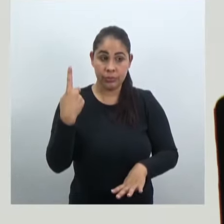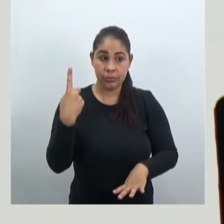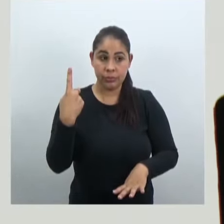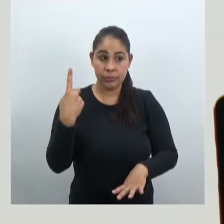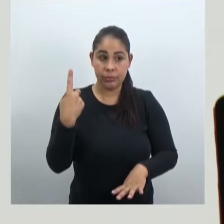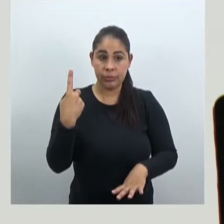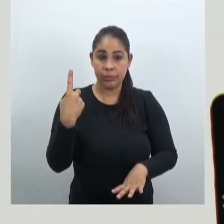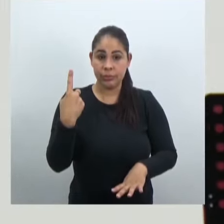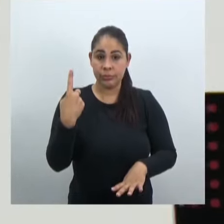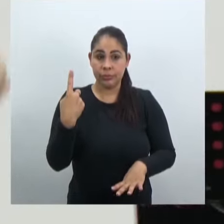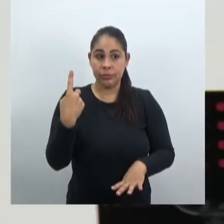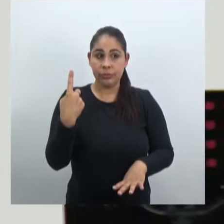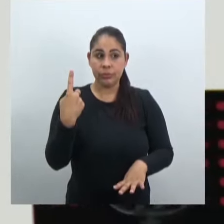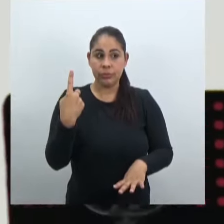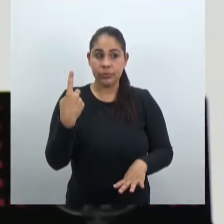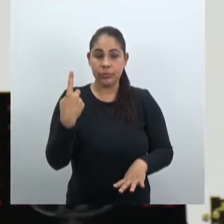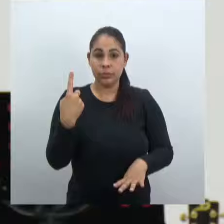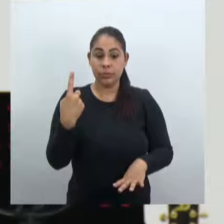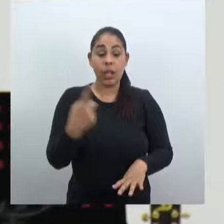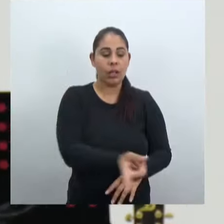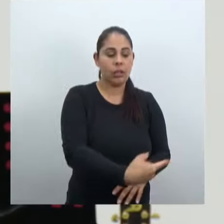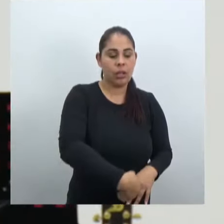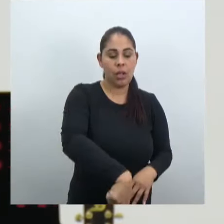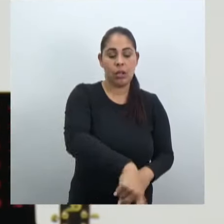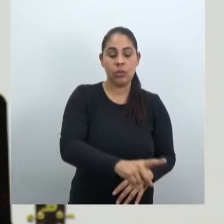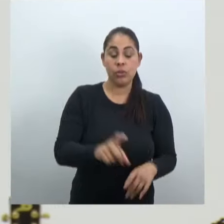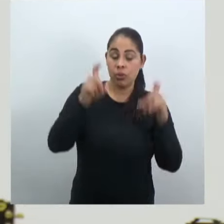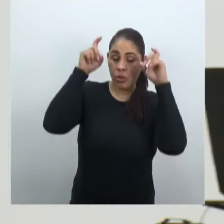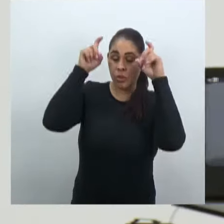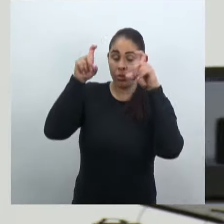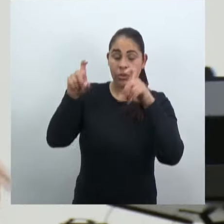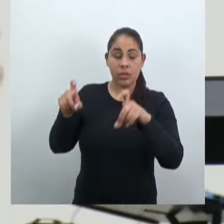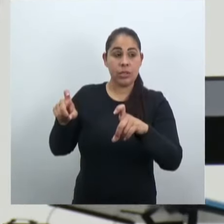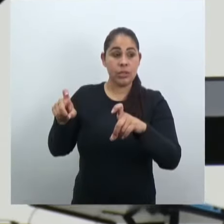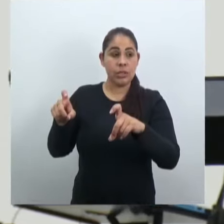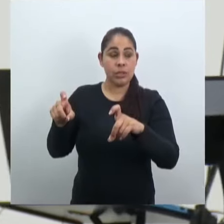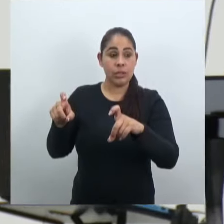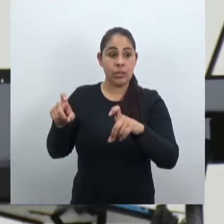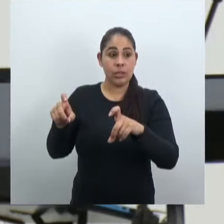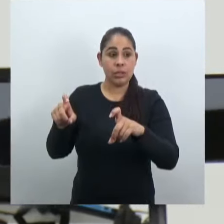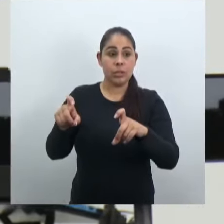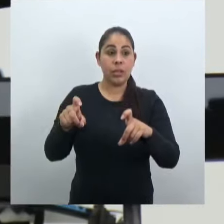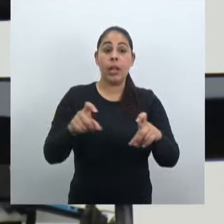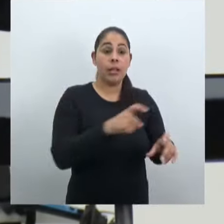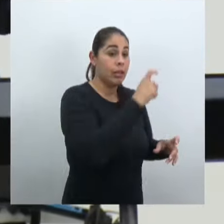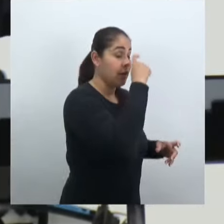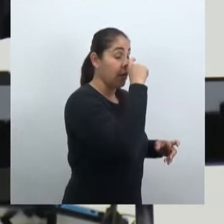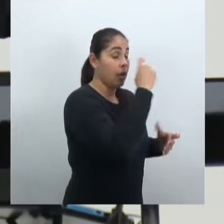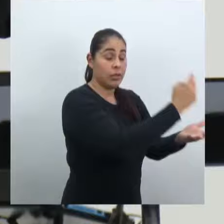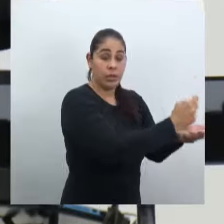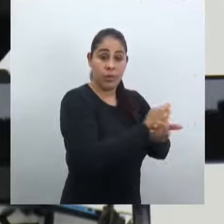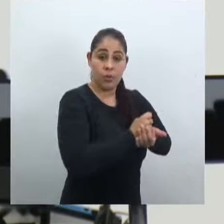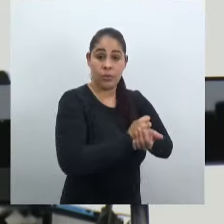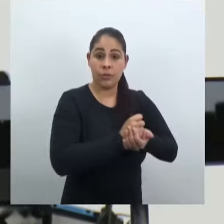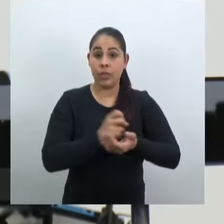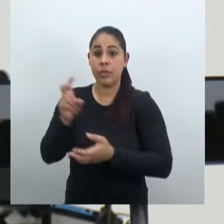que nos enseña la diferencia entre el Antiguo Testamento y el Nuevo